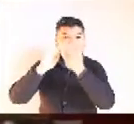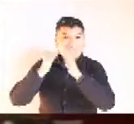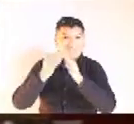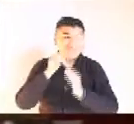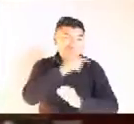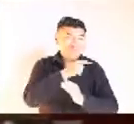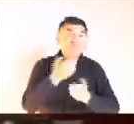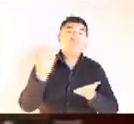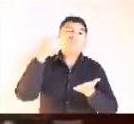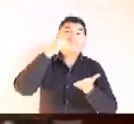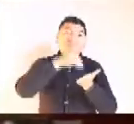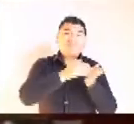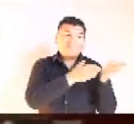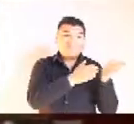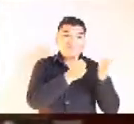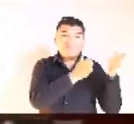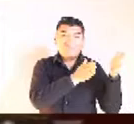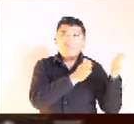retorna a Dios.